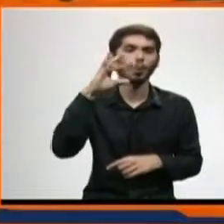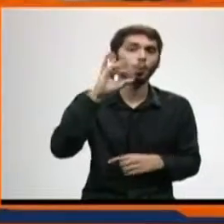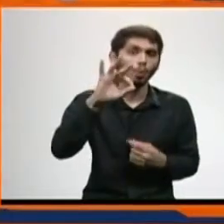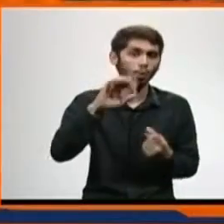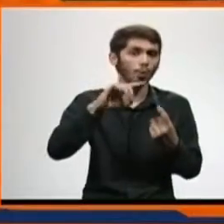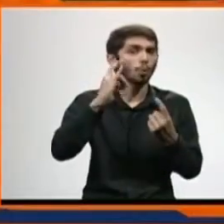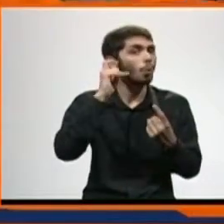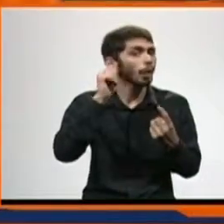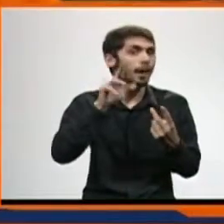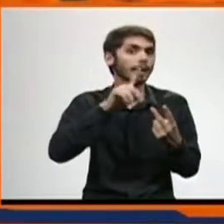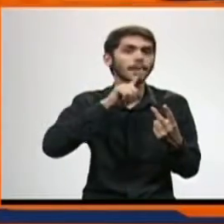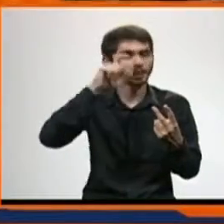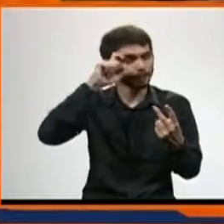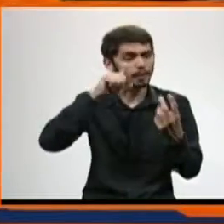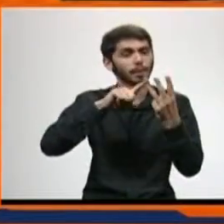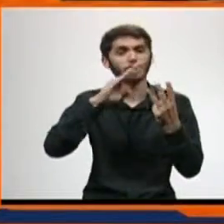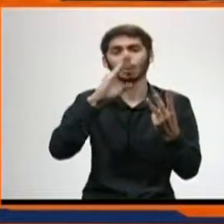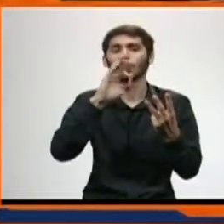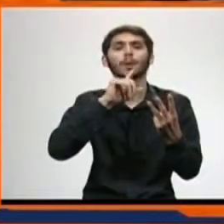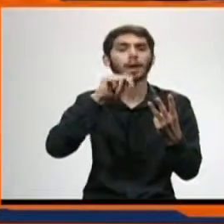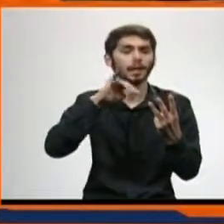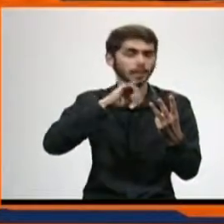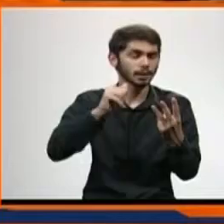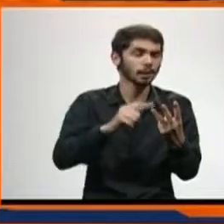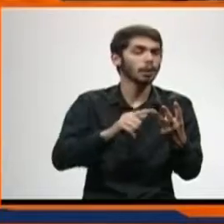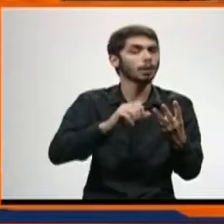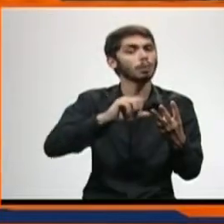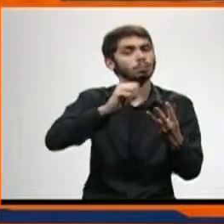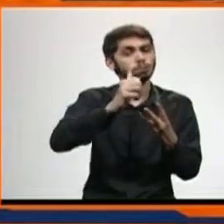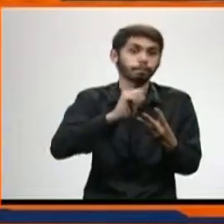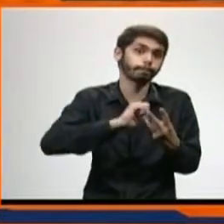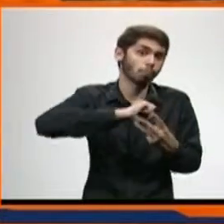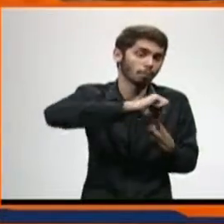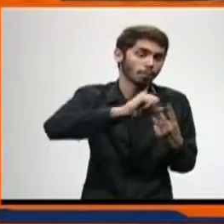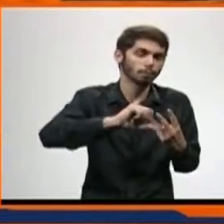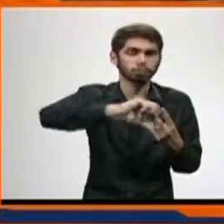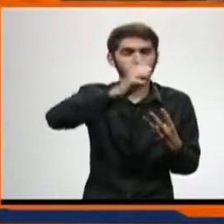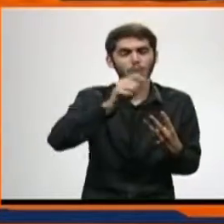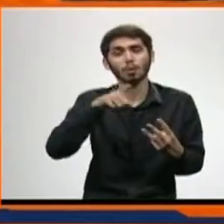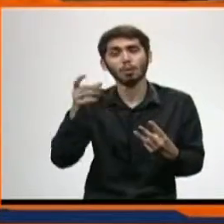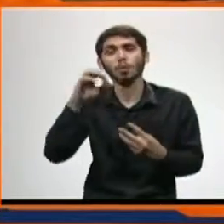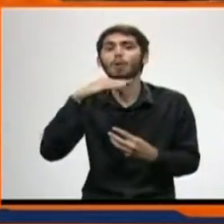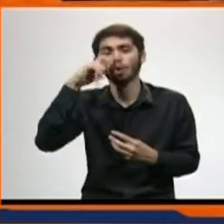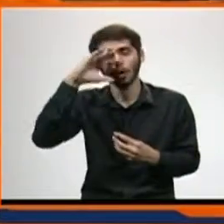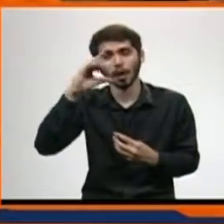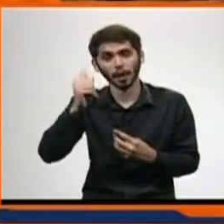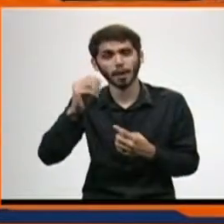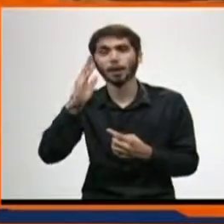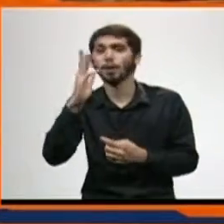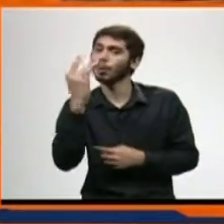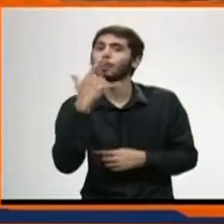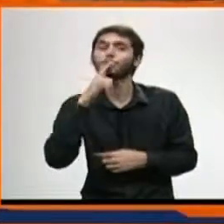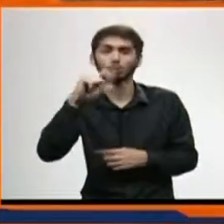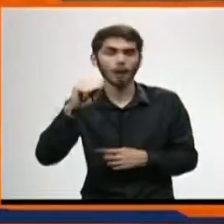y ugarte mientras que para boca solamente anotaron brusca y Ojeda gracias a esta Victoria la